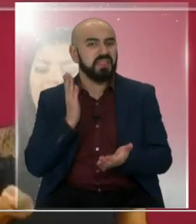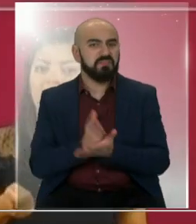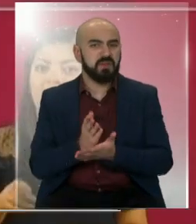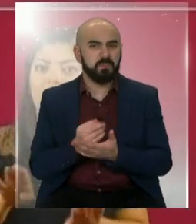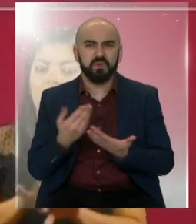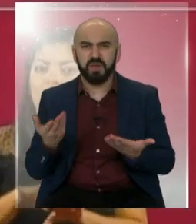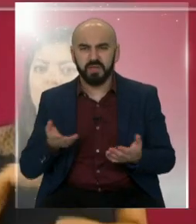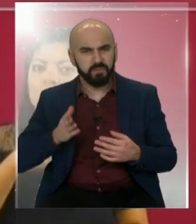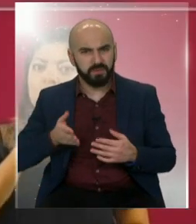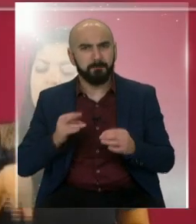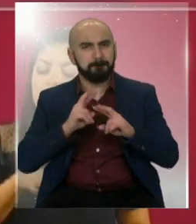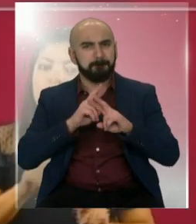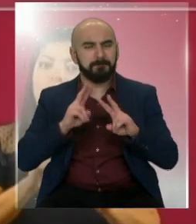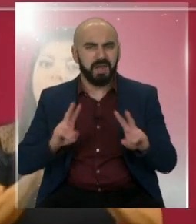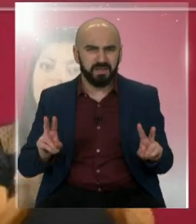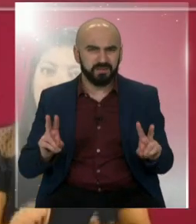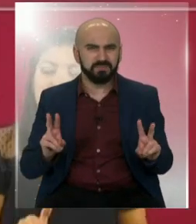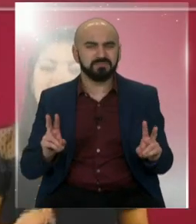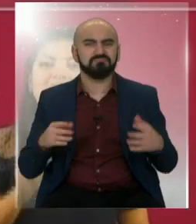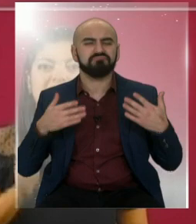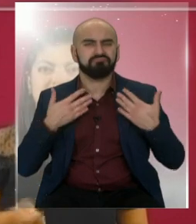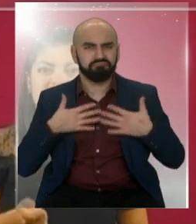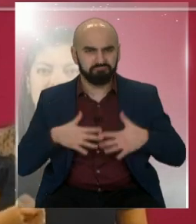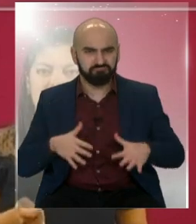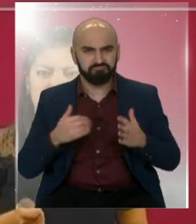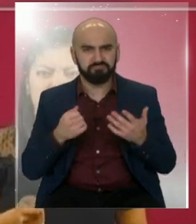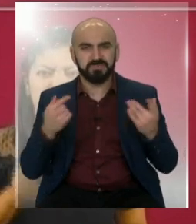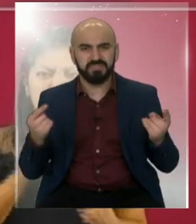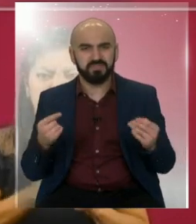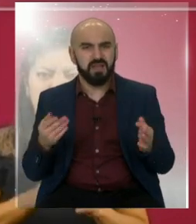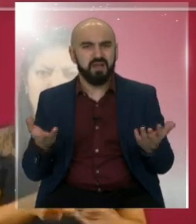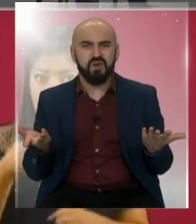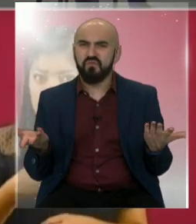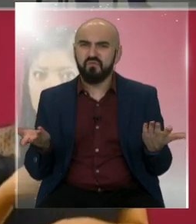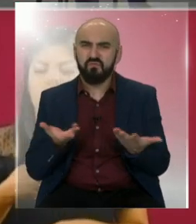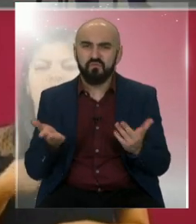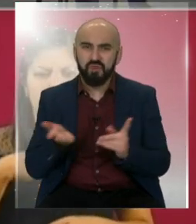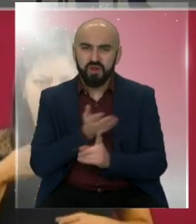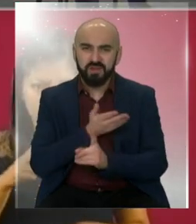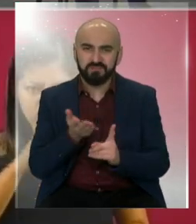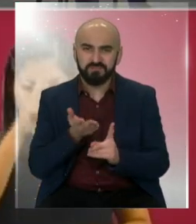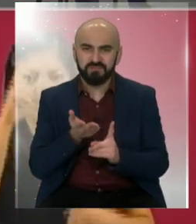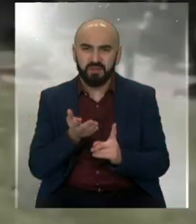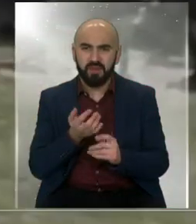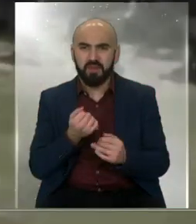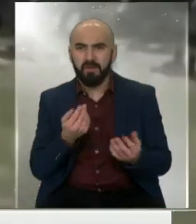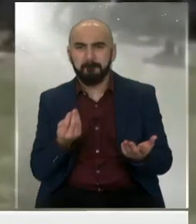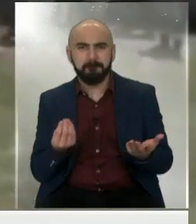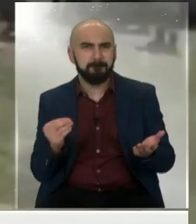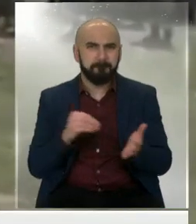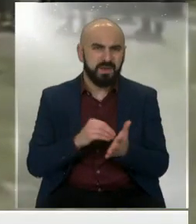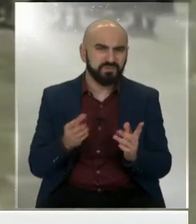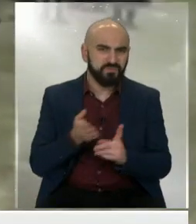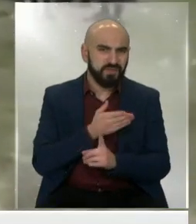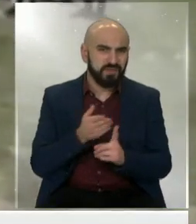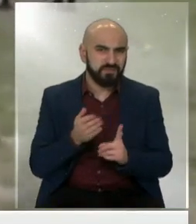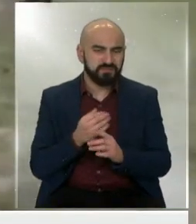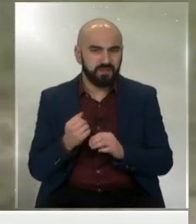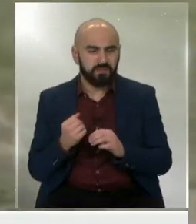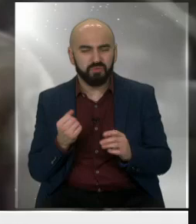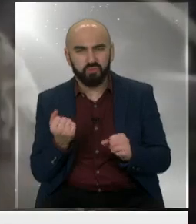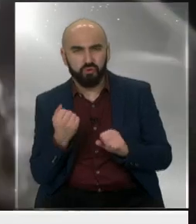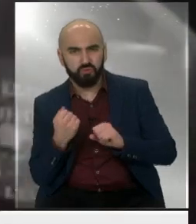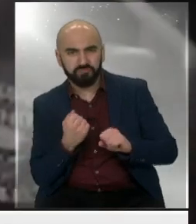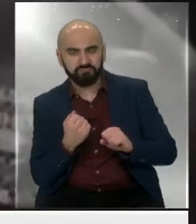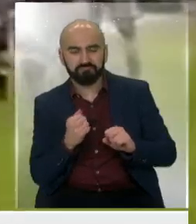la tranquilidad son frutos de la justicia, la violencia no se puede enfrentar con la violencia. Violencia que está en los registros